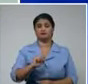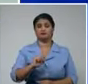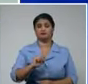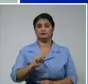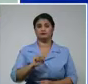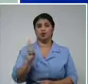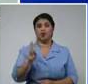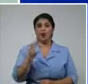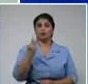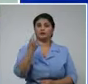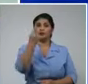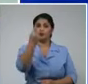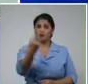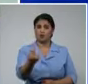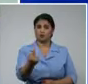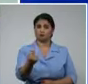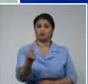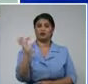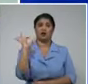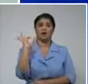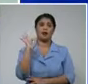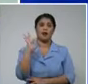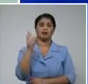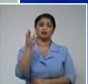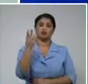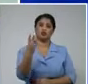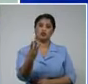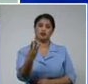Palacios con 3 casos autóctonos.